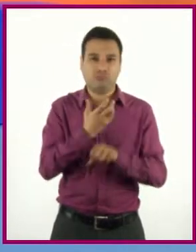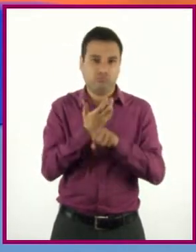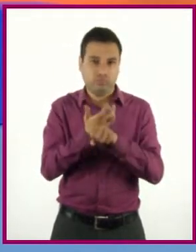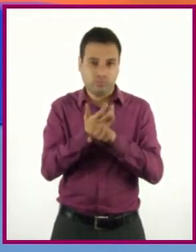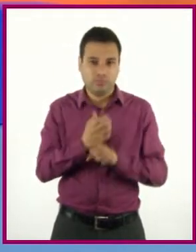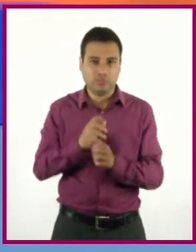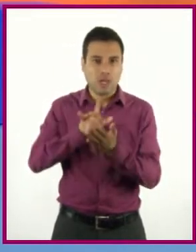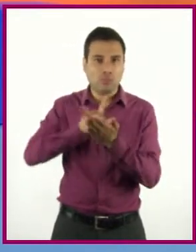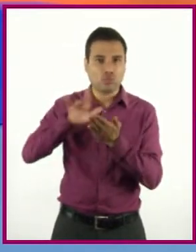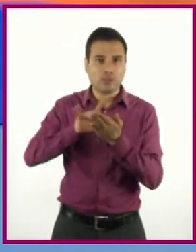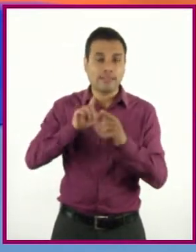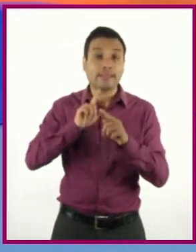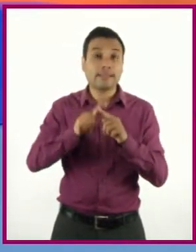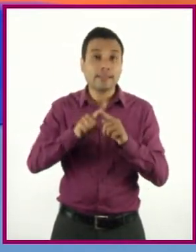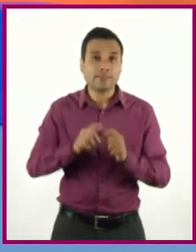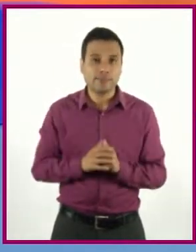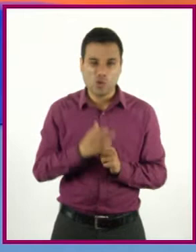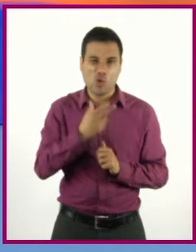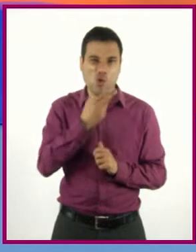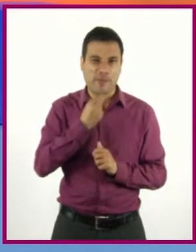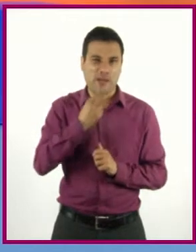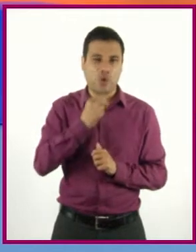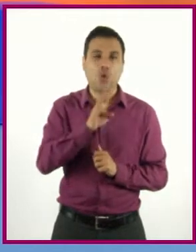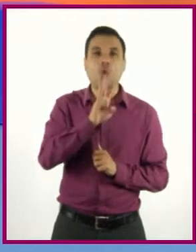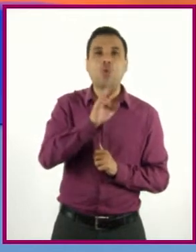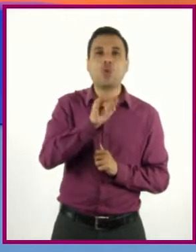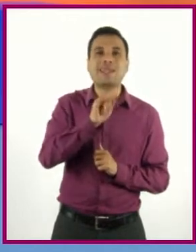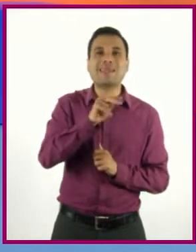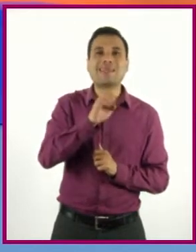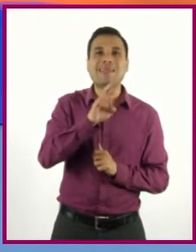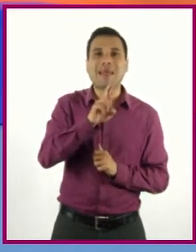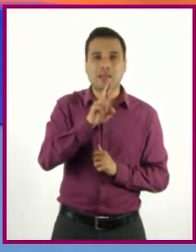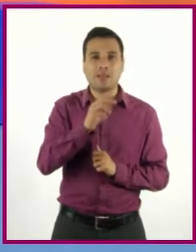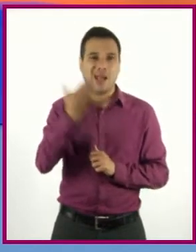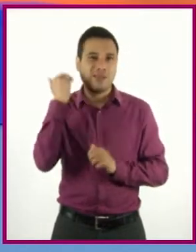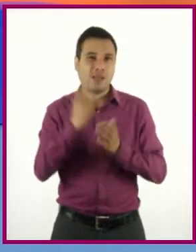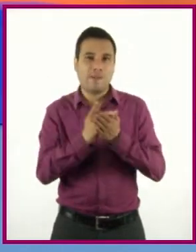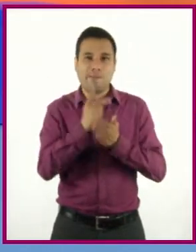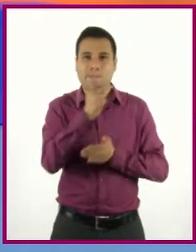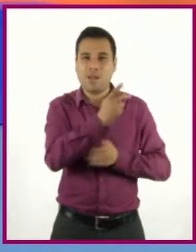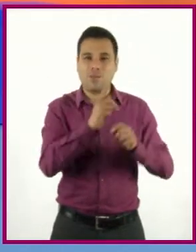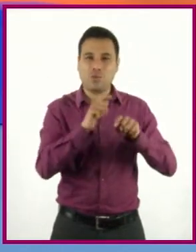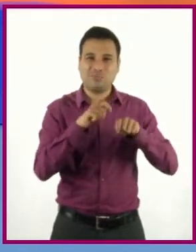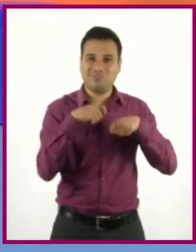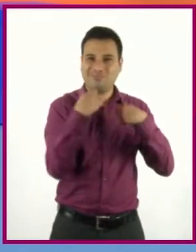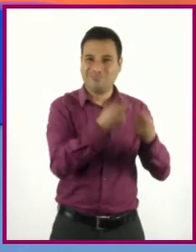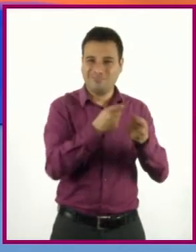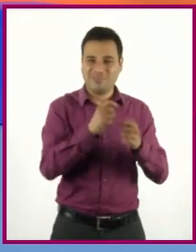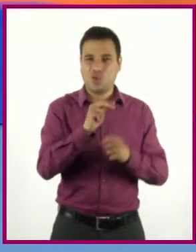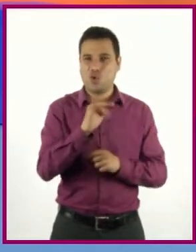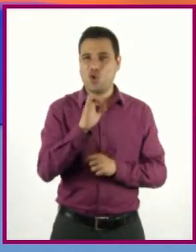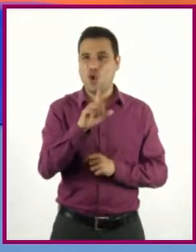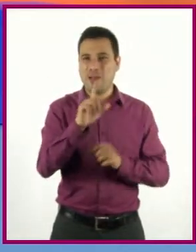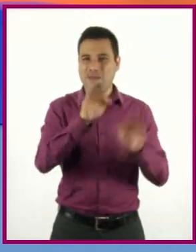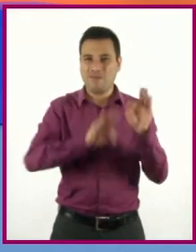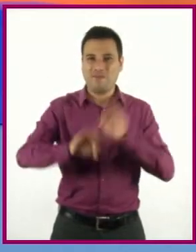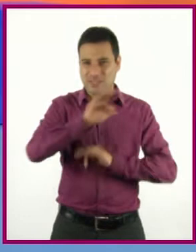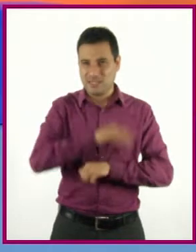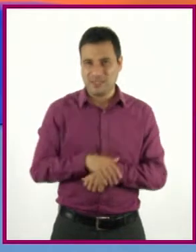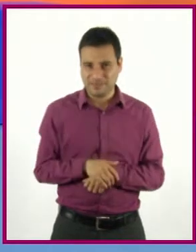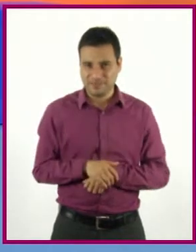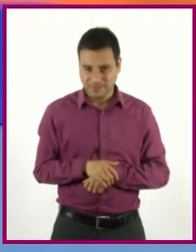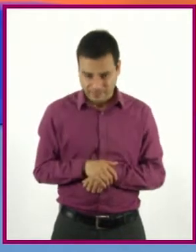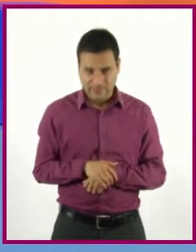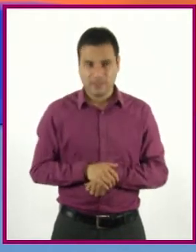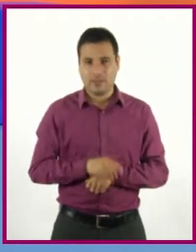de Eugene Wigner, quien ganaría el Premio Nobel de Física en 1963 por sus contribuciones a